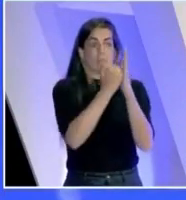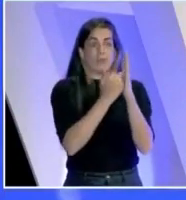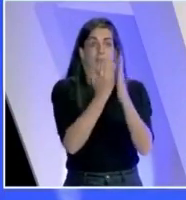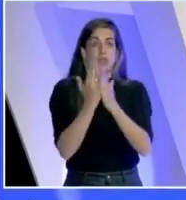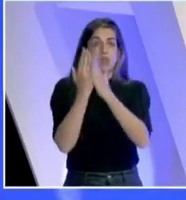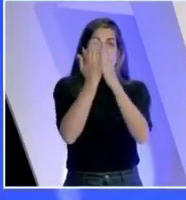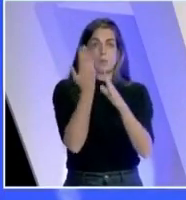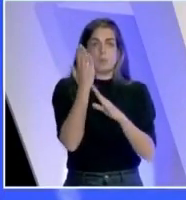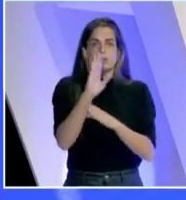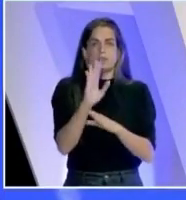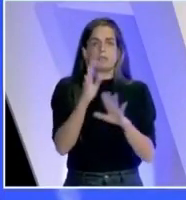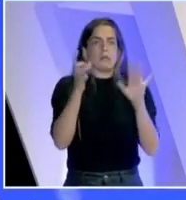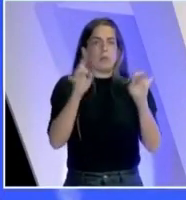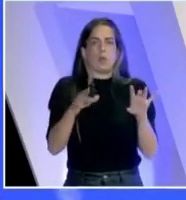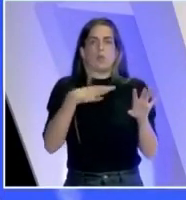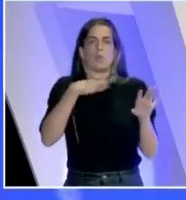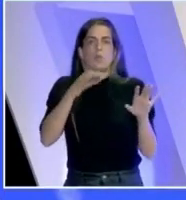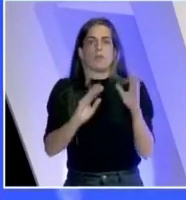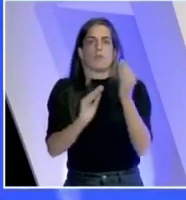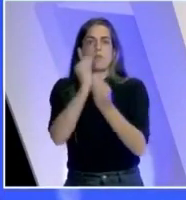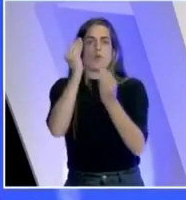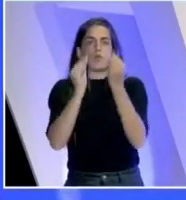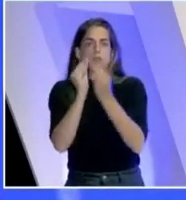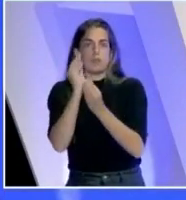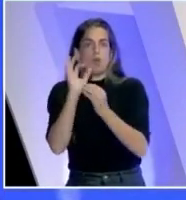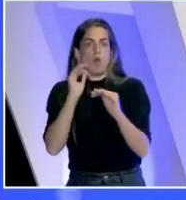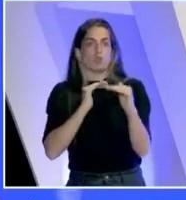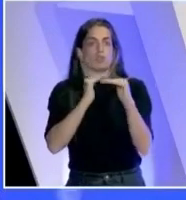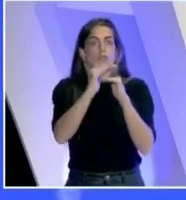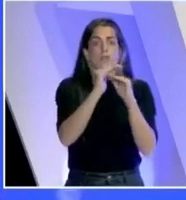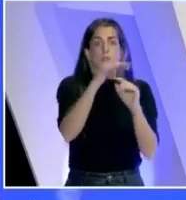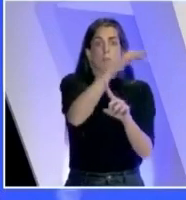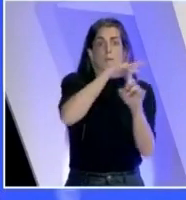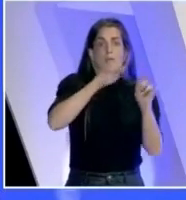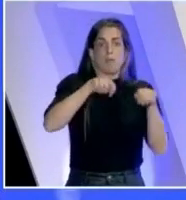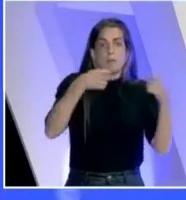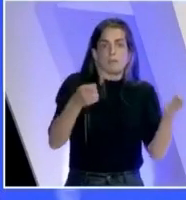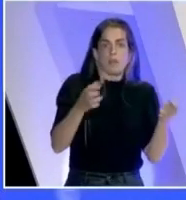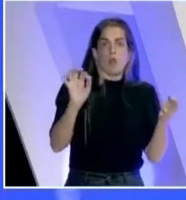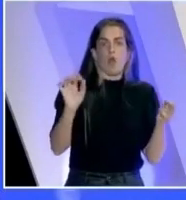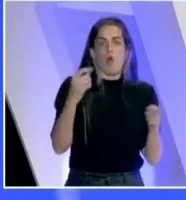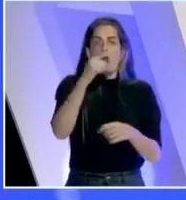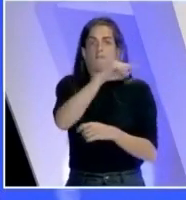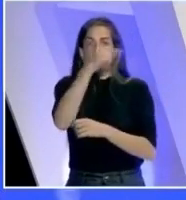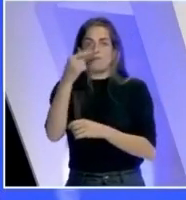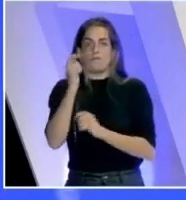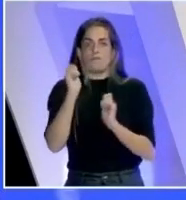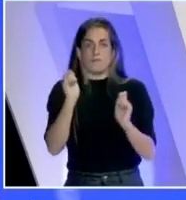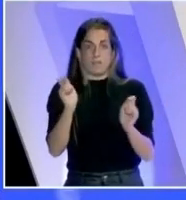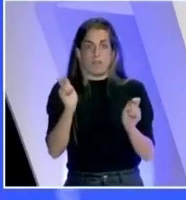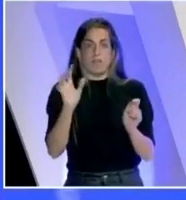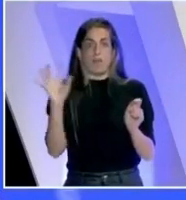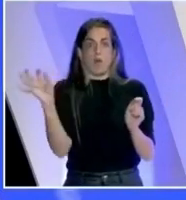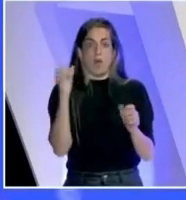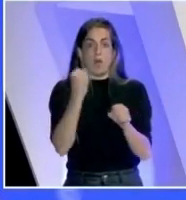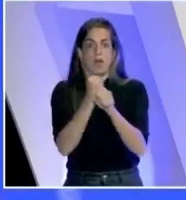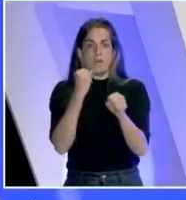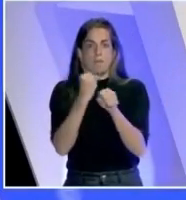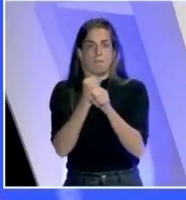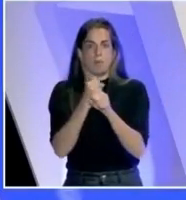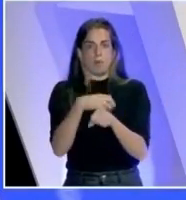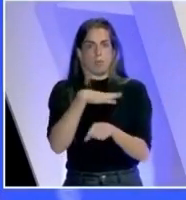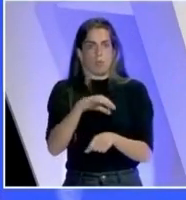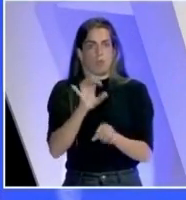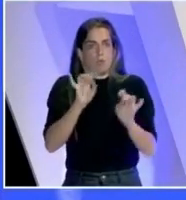es, por ejemplo, la productividad, como es, por ejemplo, la sostenibilidad medioambiental, la vivienda, el empleo o la desigualdad.